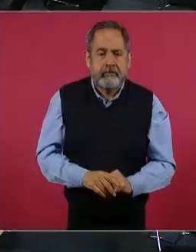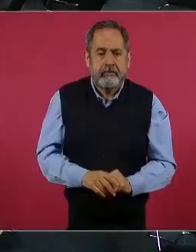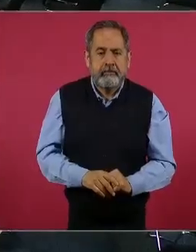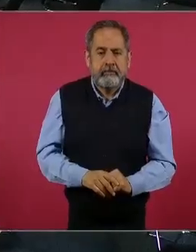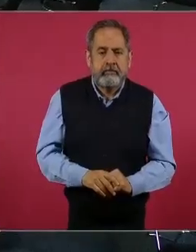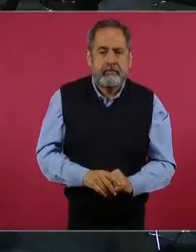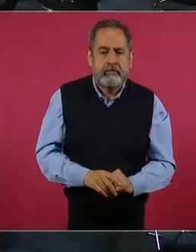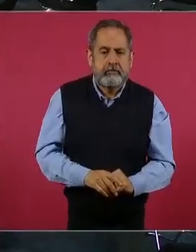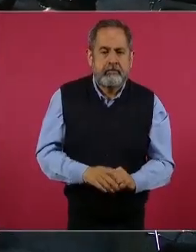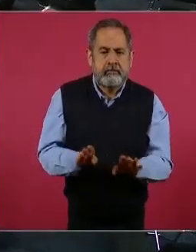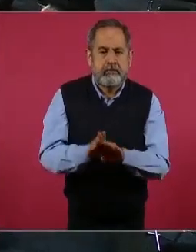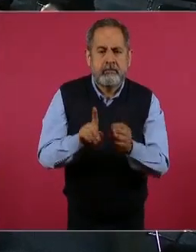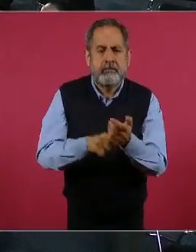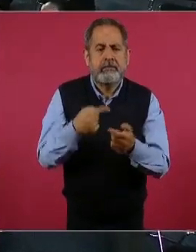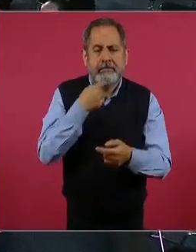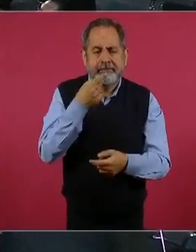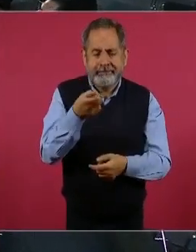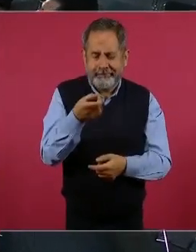¿cómo se le llamaba